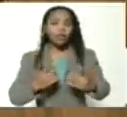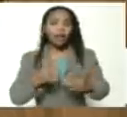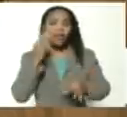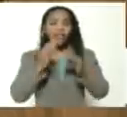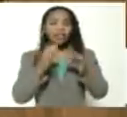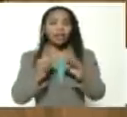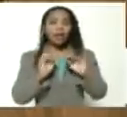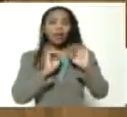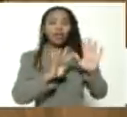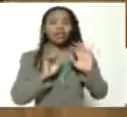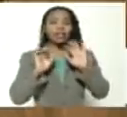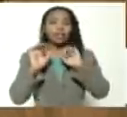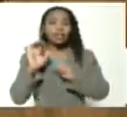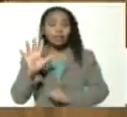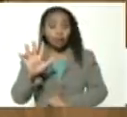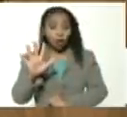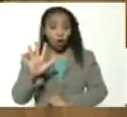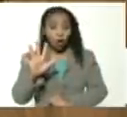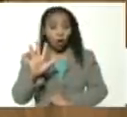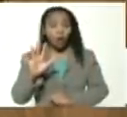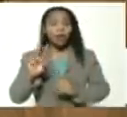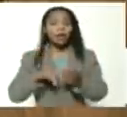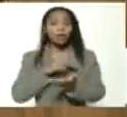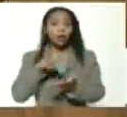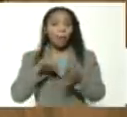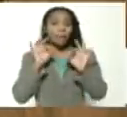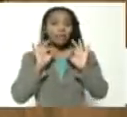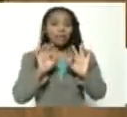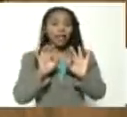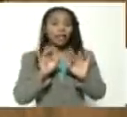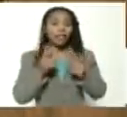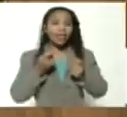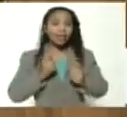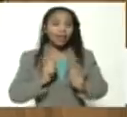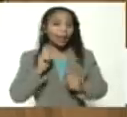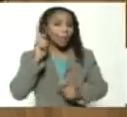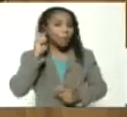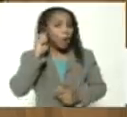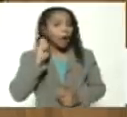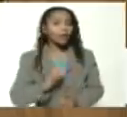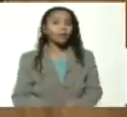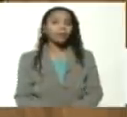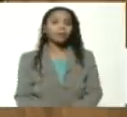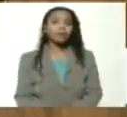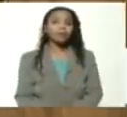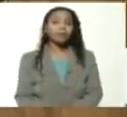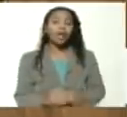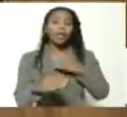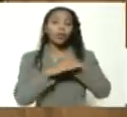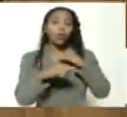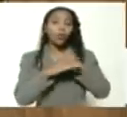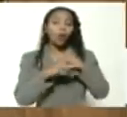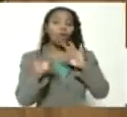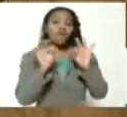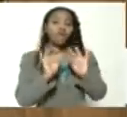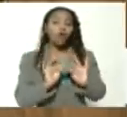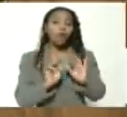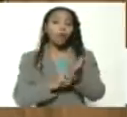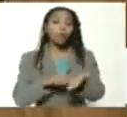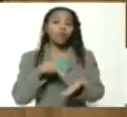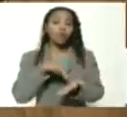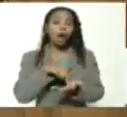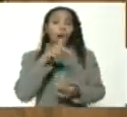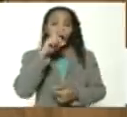95 Nacional especializada en el delito de trata de mujeres. Igualmente elevamos en el año